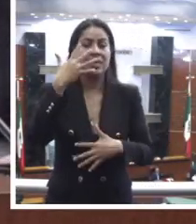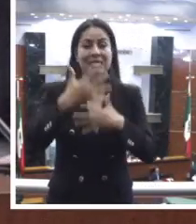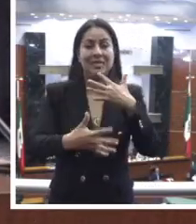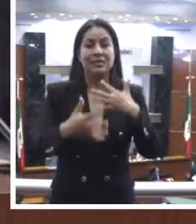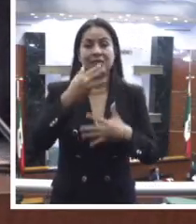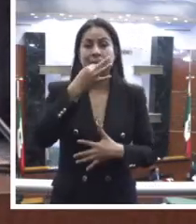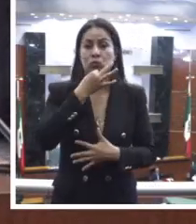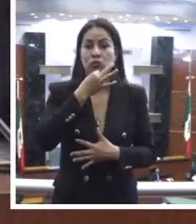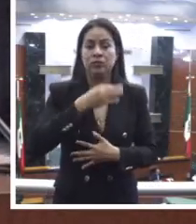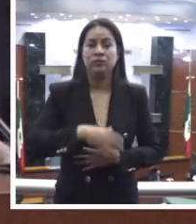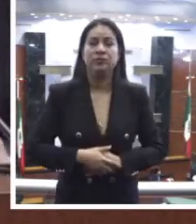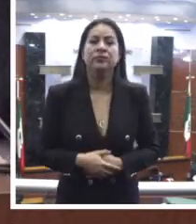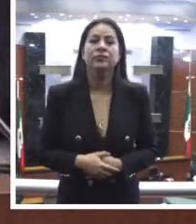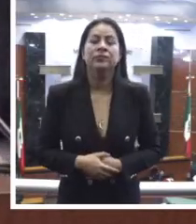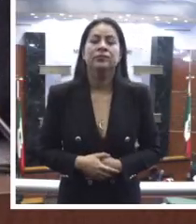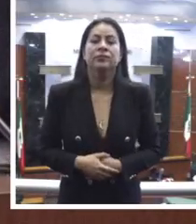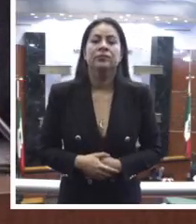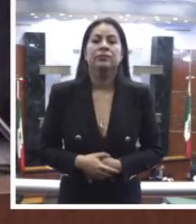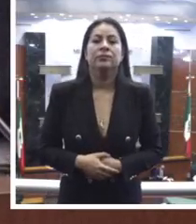15 minutos.